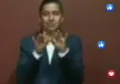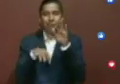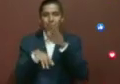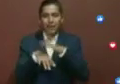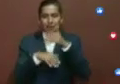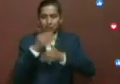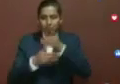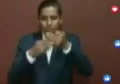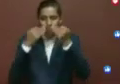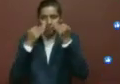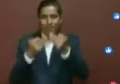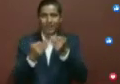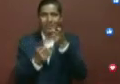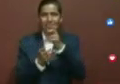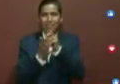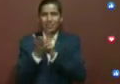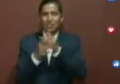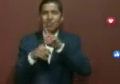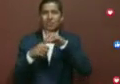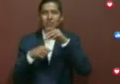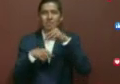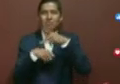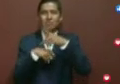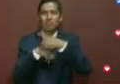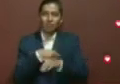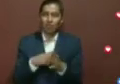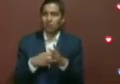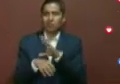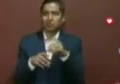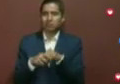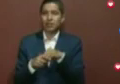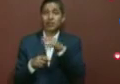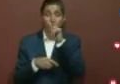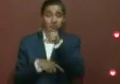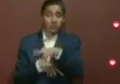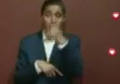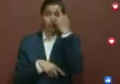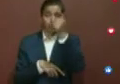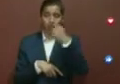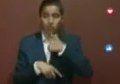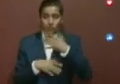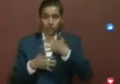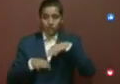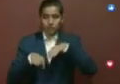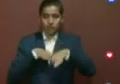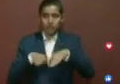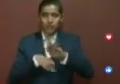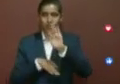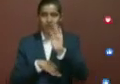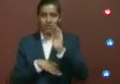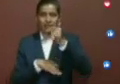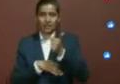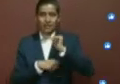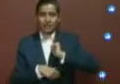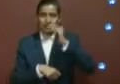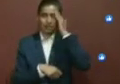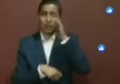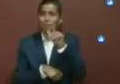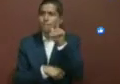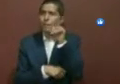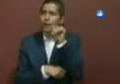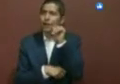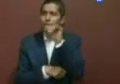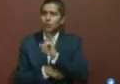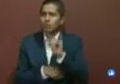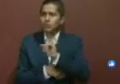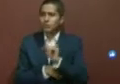frente a la criminalidad. Por cierto, yo estoy trabajando con el fiscal y mañana es jueves,